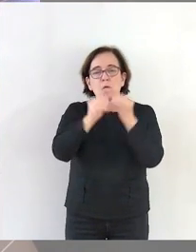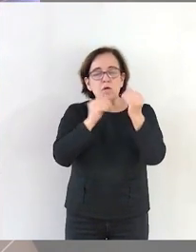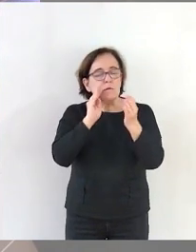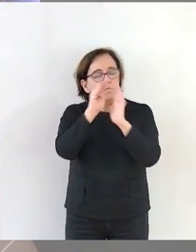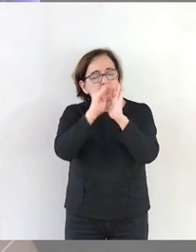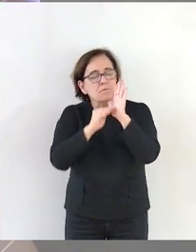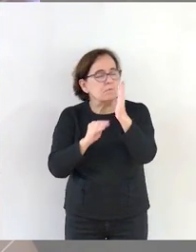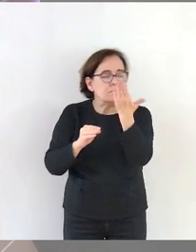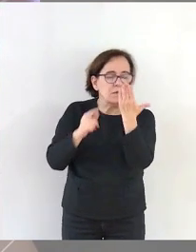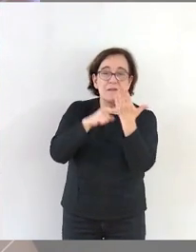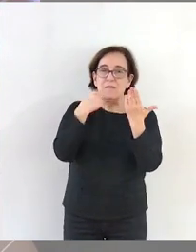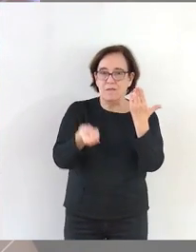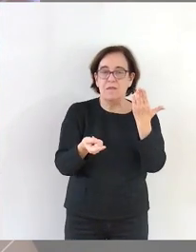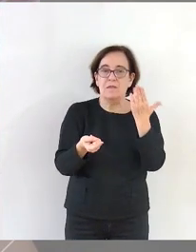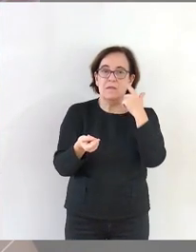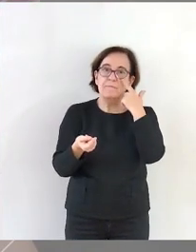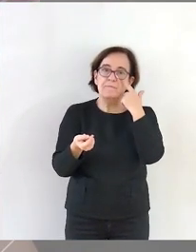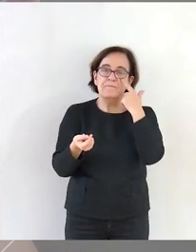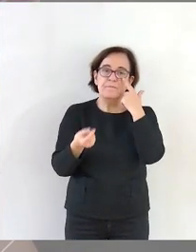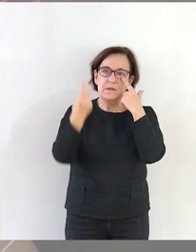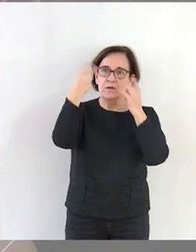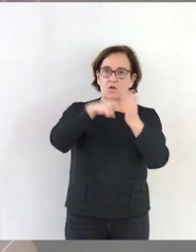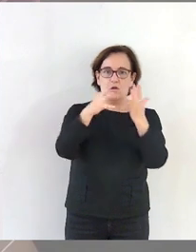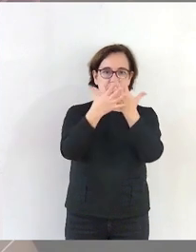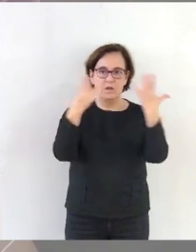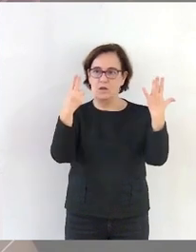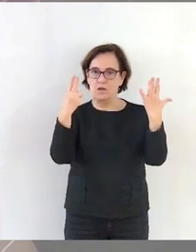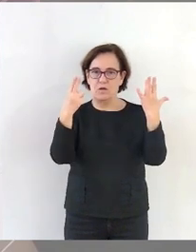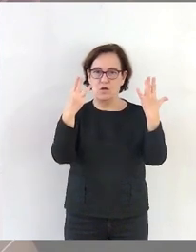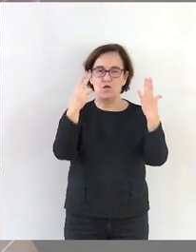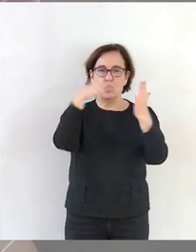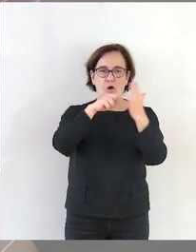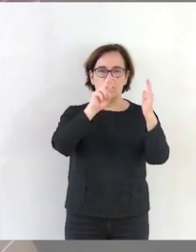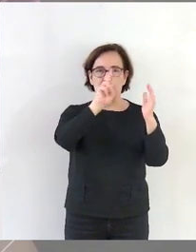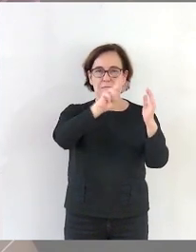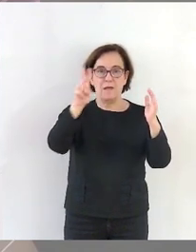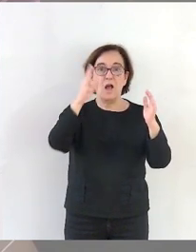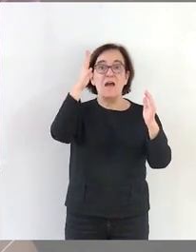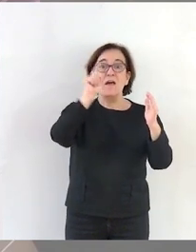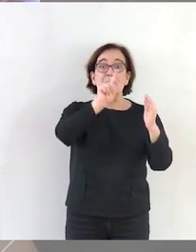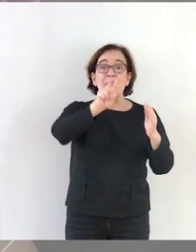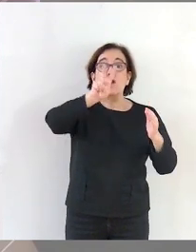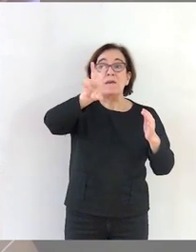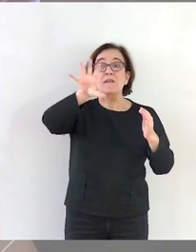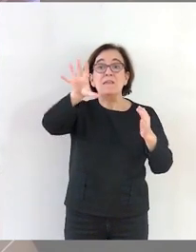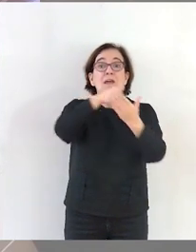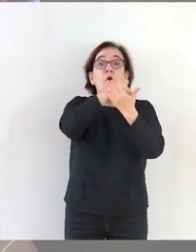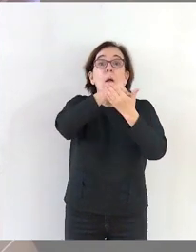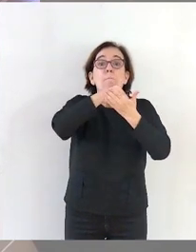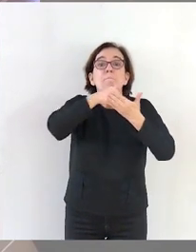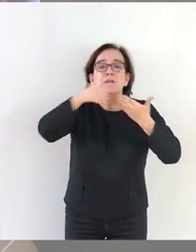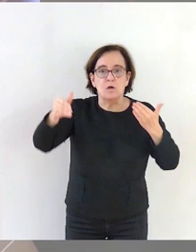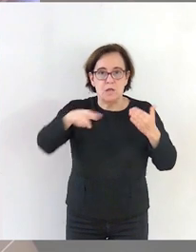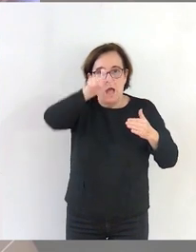eh decía que entre 2018 y 2022 ha habido 125 millones de 125 millones de